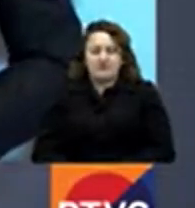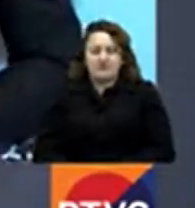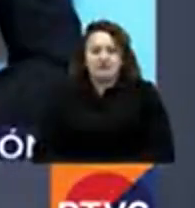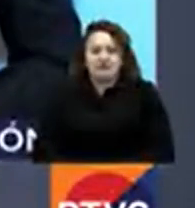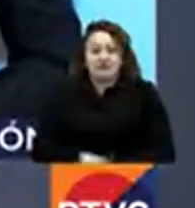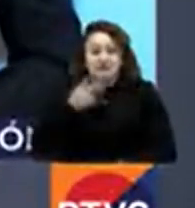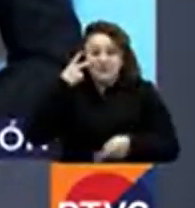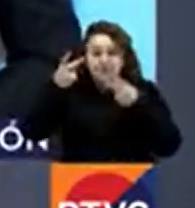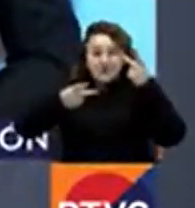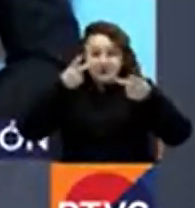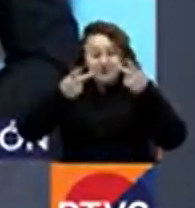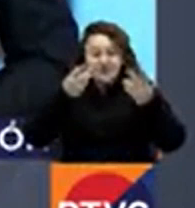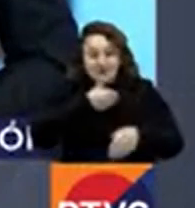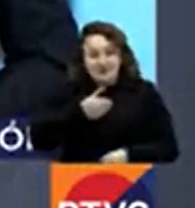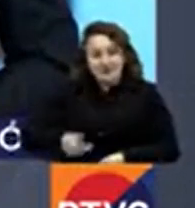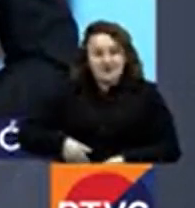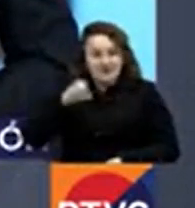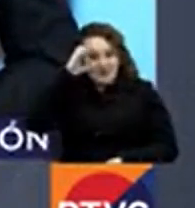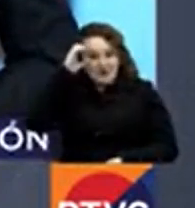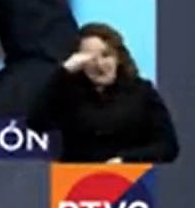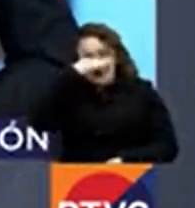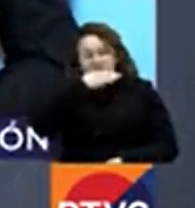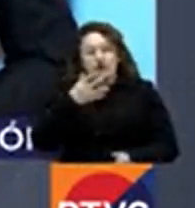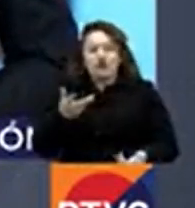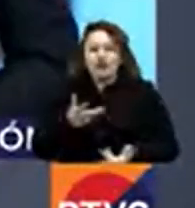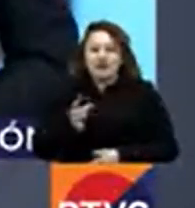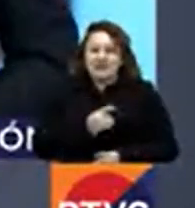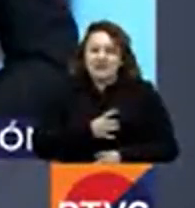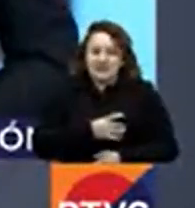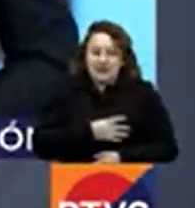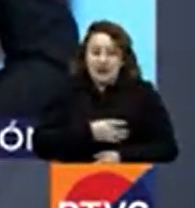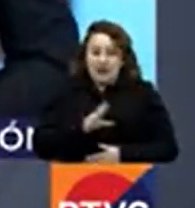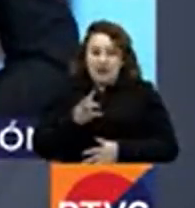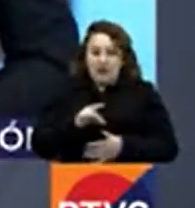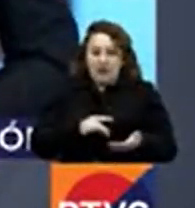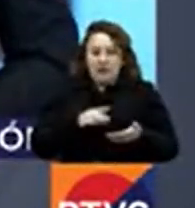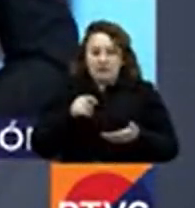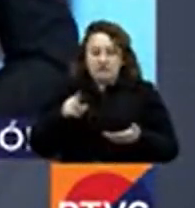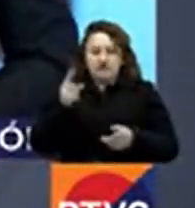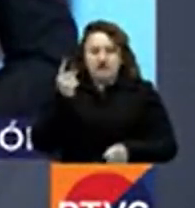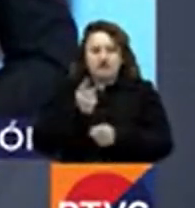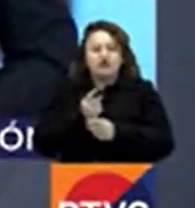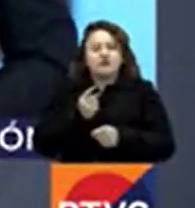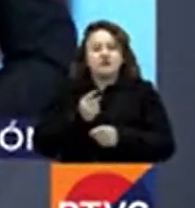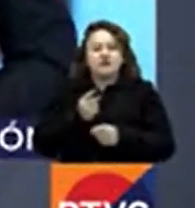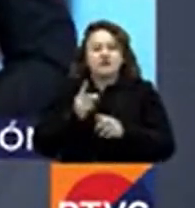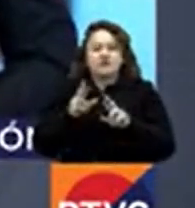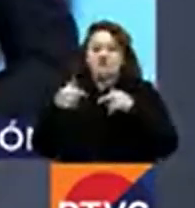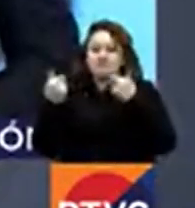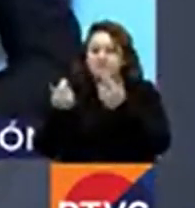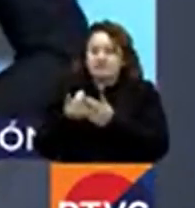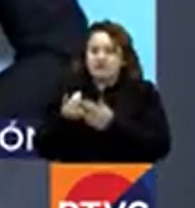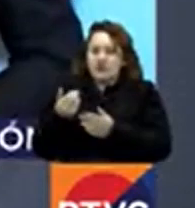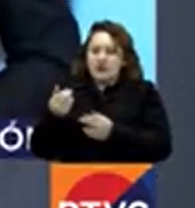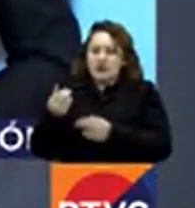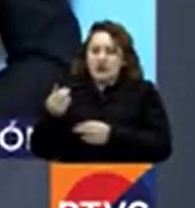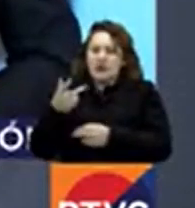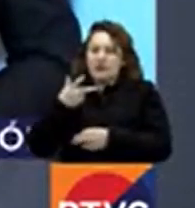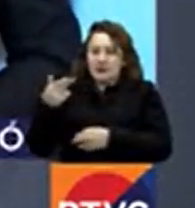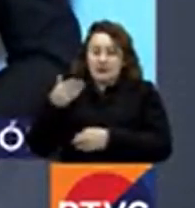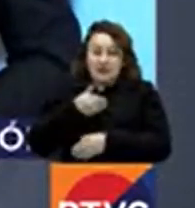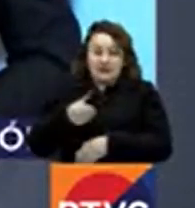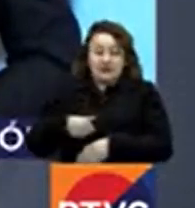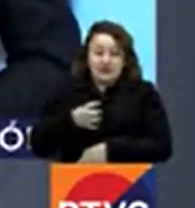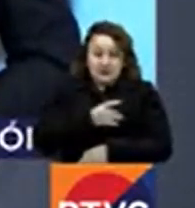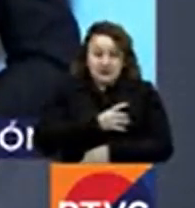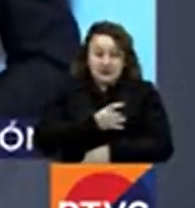Visita del presidente Gustavo Petro a Chile. Una nutrida agenda fue cumplida por el mandatario, quien se reunió con su homólogo Gabriel Boric y con